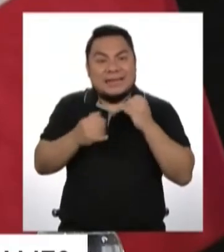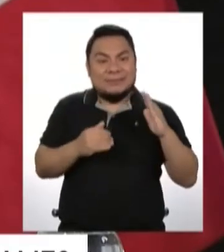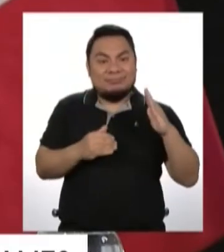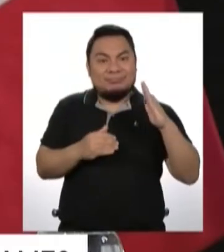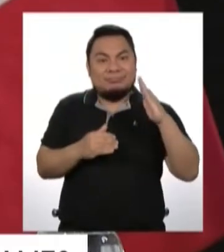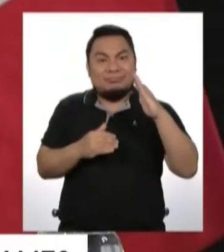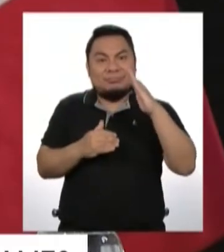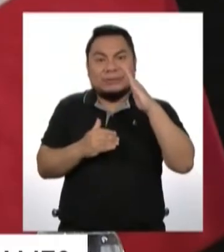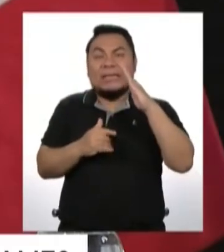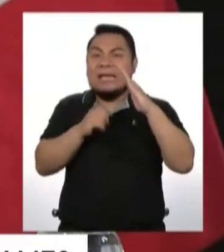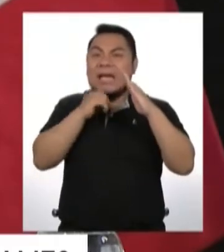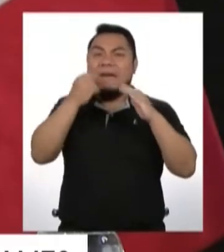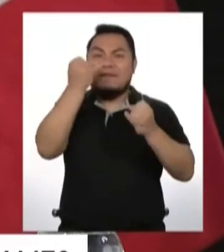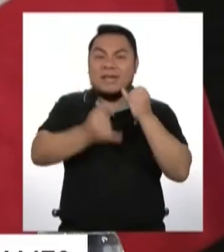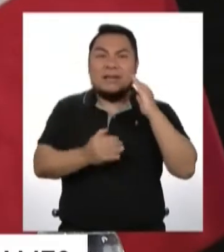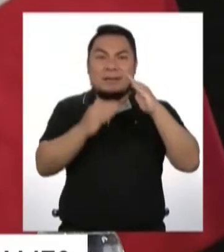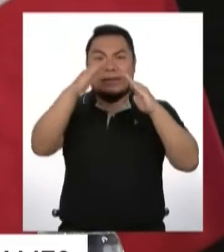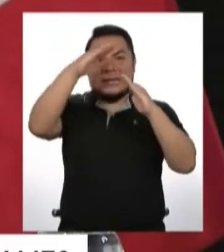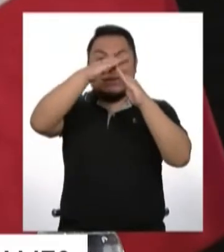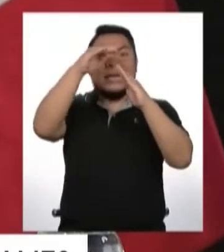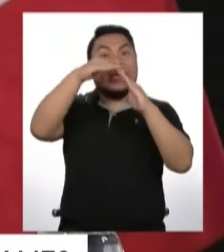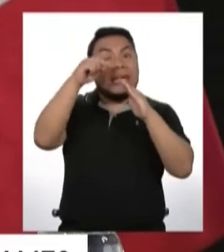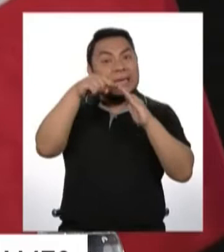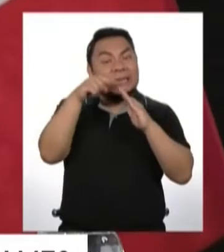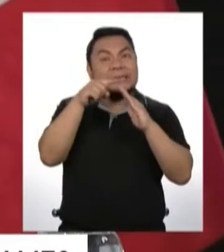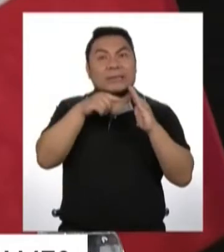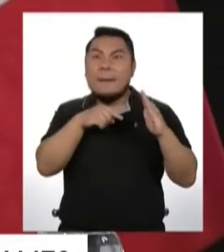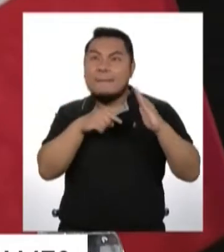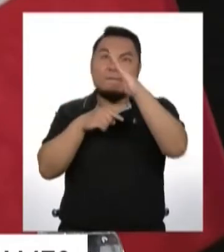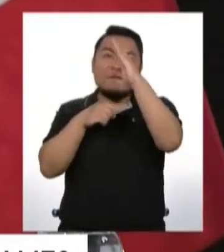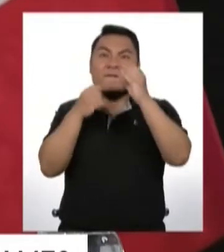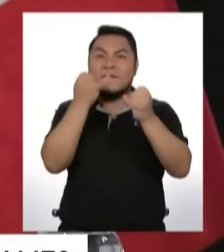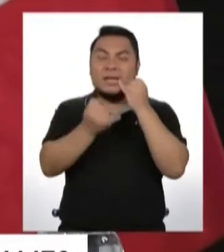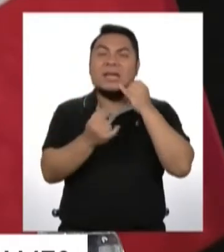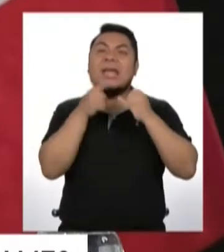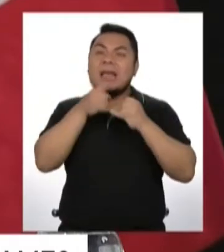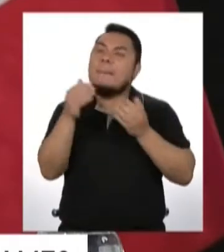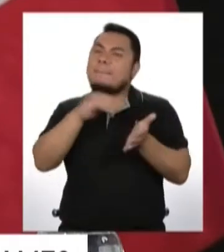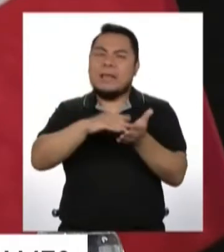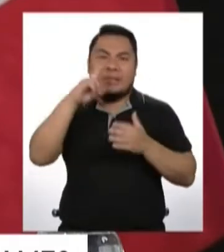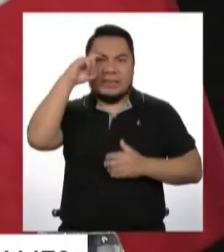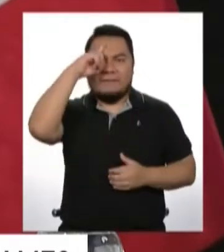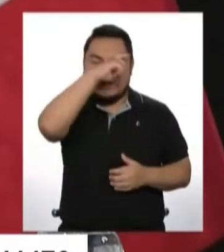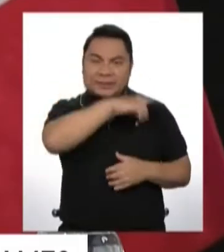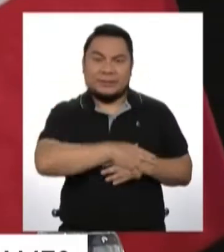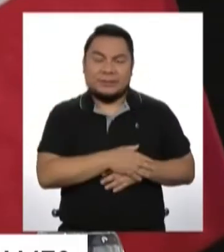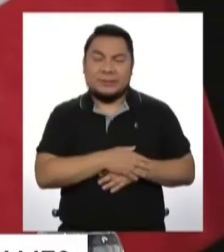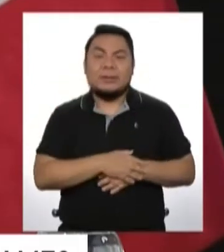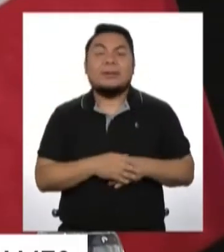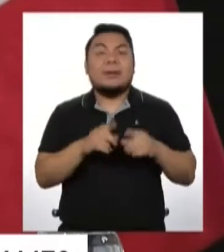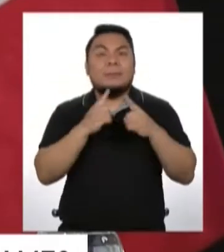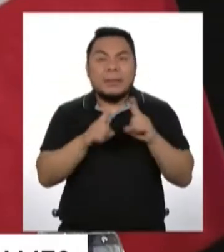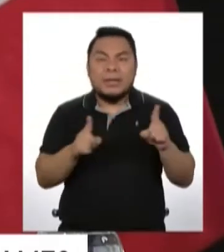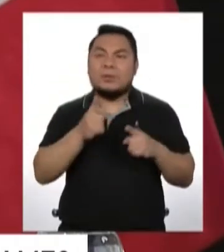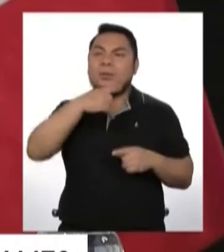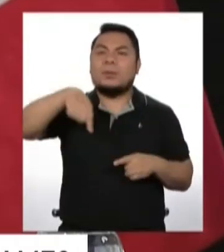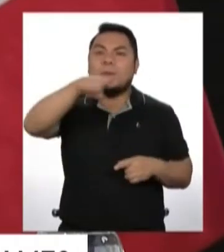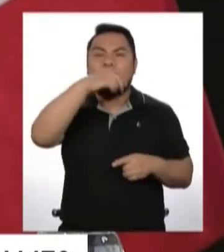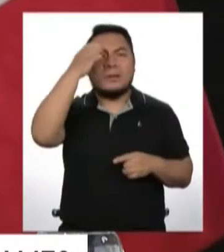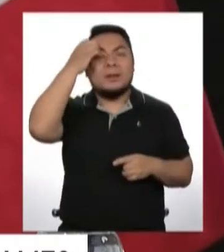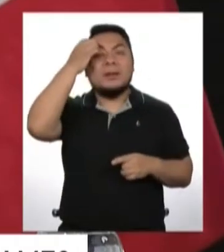a esta montaña y que es más difícil. Sabemos que viene. Eso nos da tranquilidad